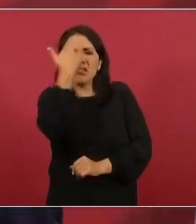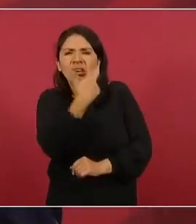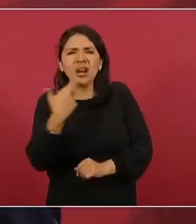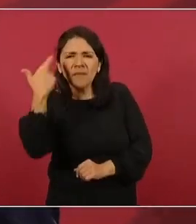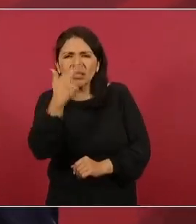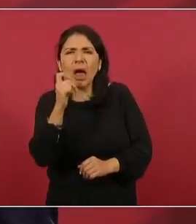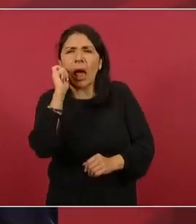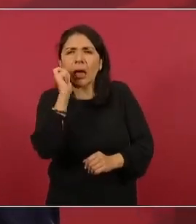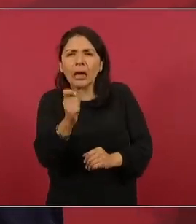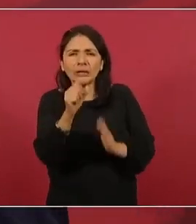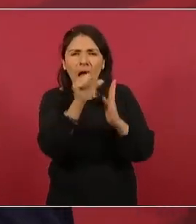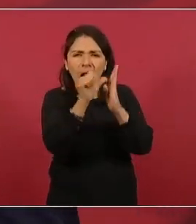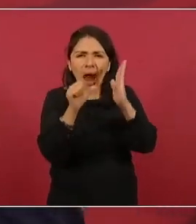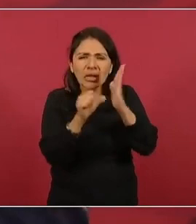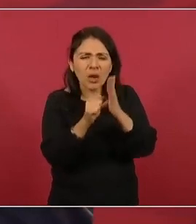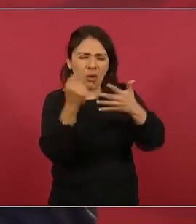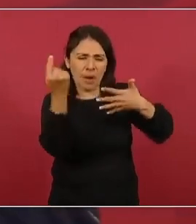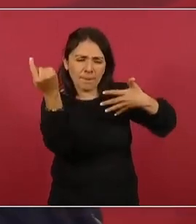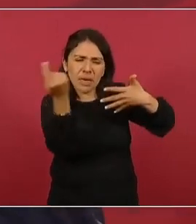artículo por artículo.